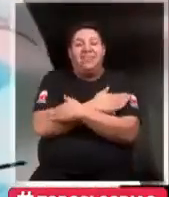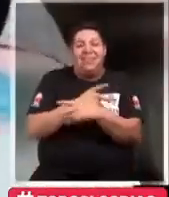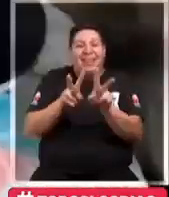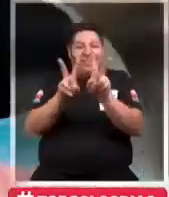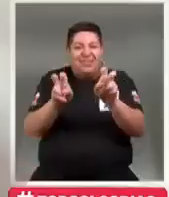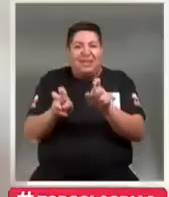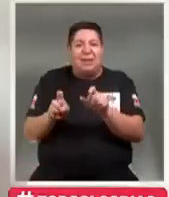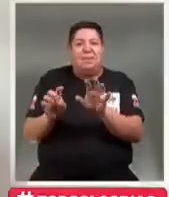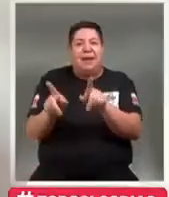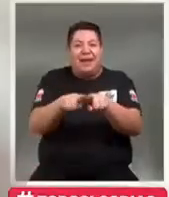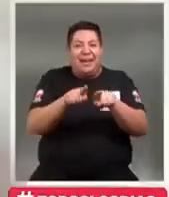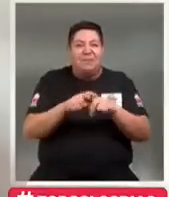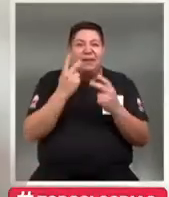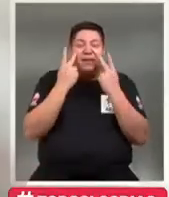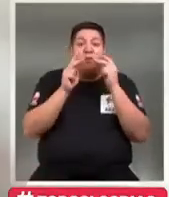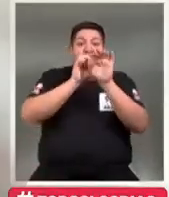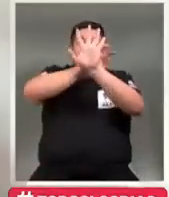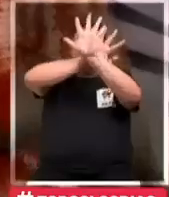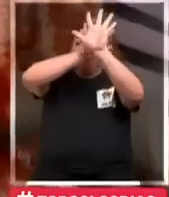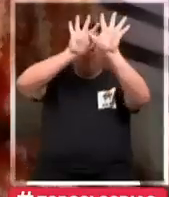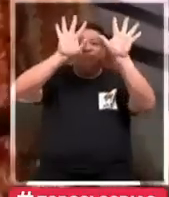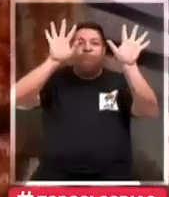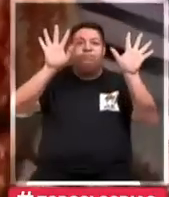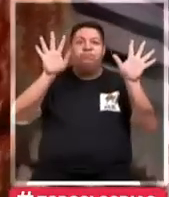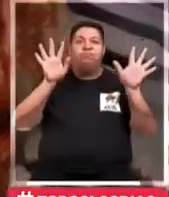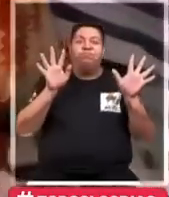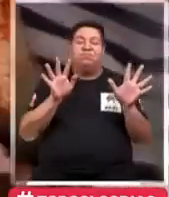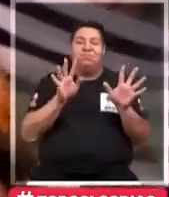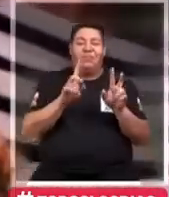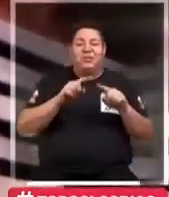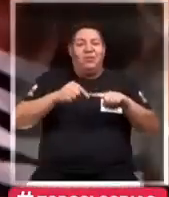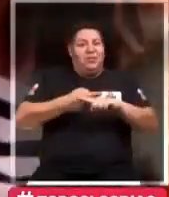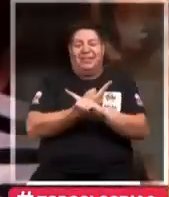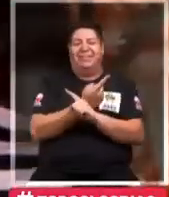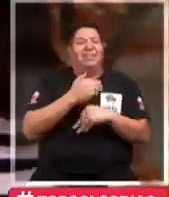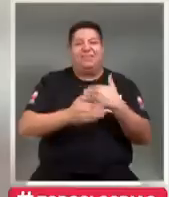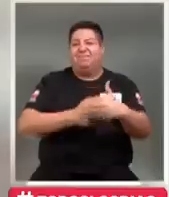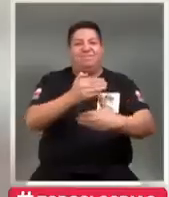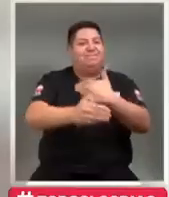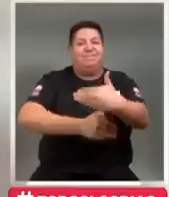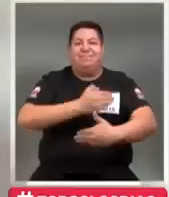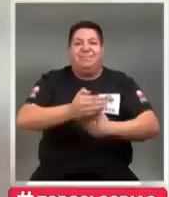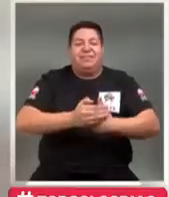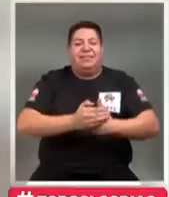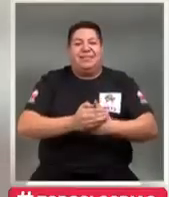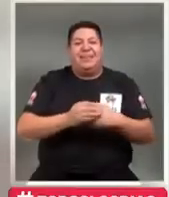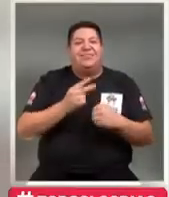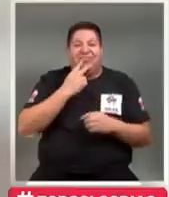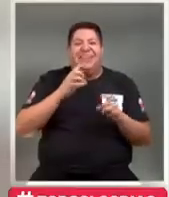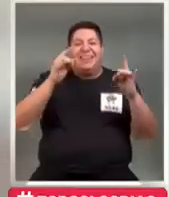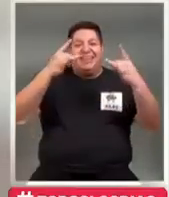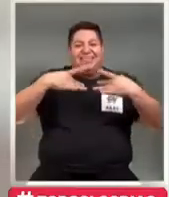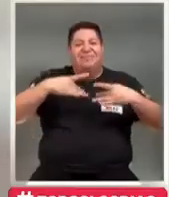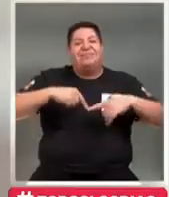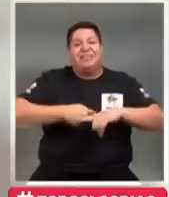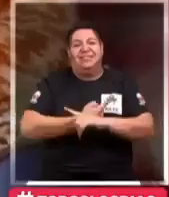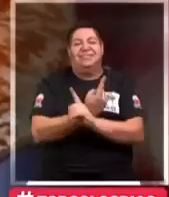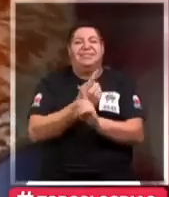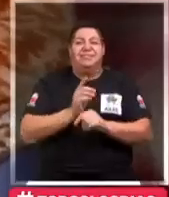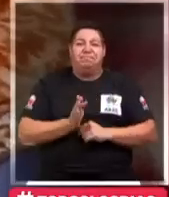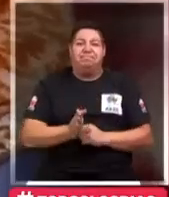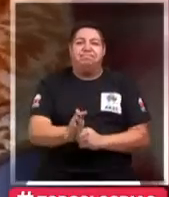hermanos, ver el cielo. Es un nuevo renacer, volver a la vida.